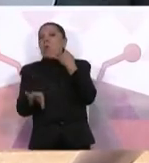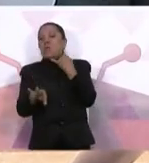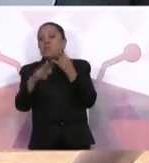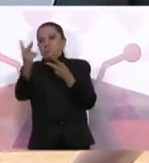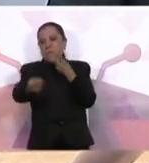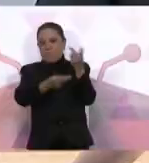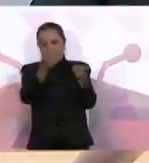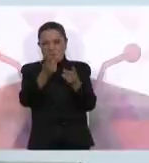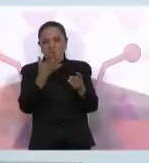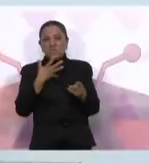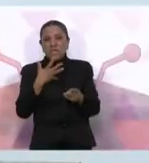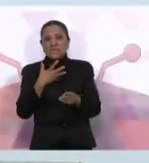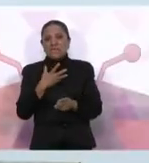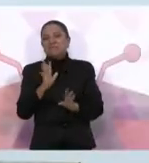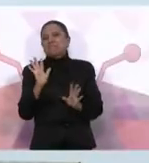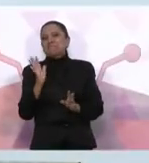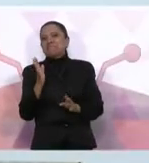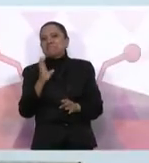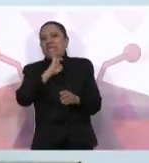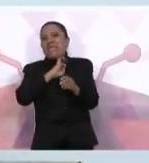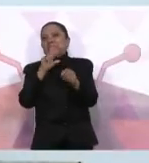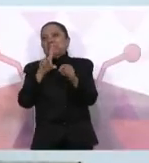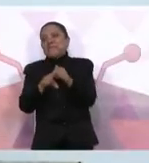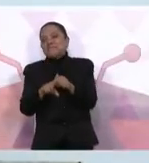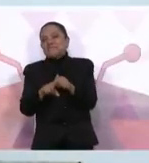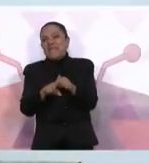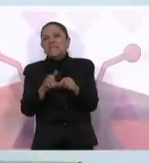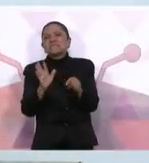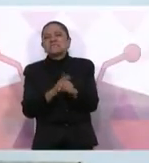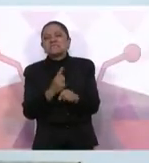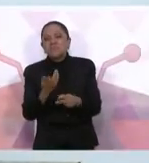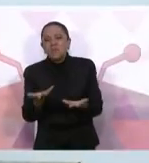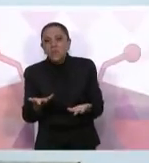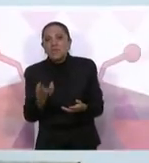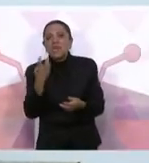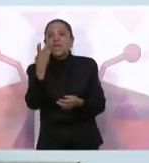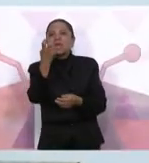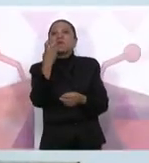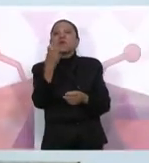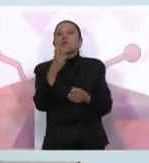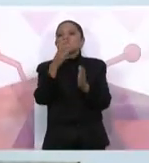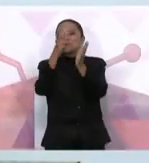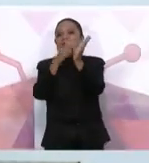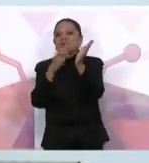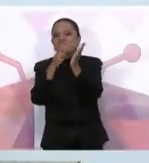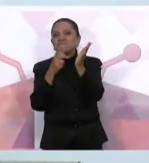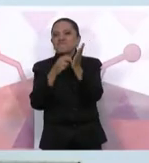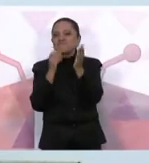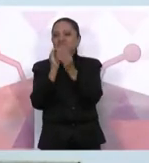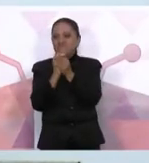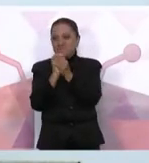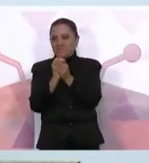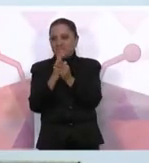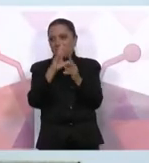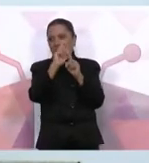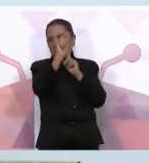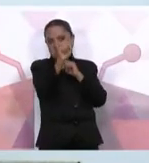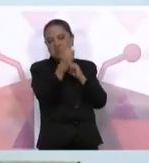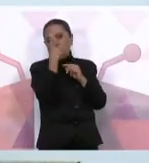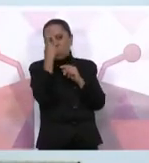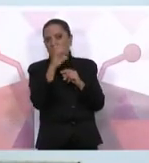singularidad así es porque bueno pues con esta reestructuración que hemos hecho ya en ausencia de uno de los candidatos